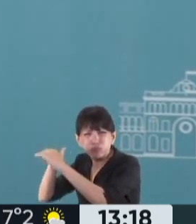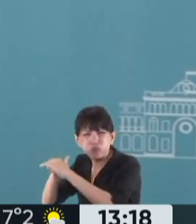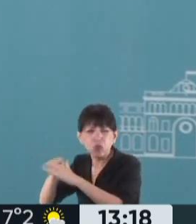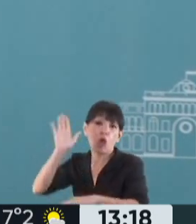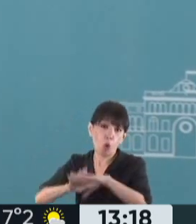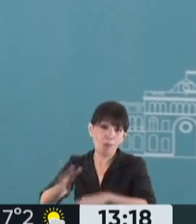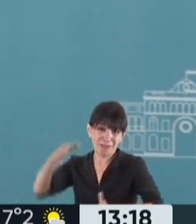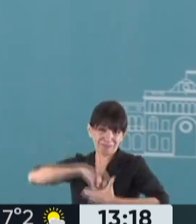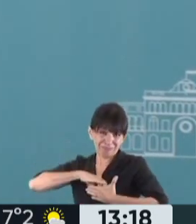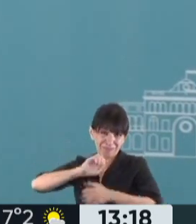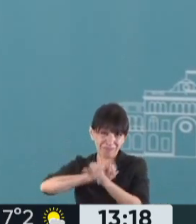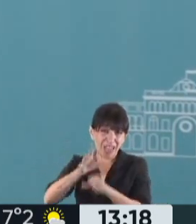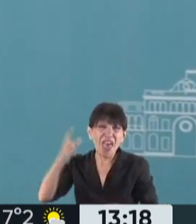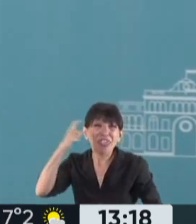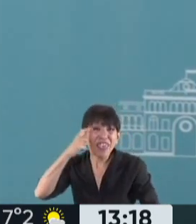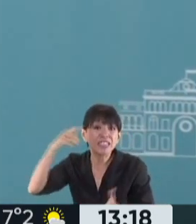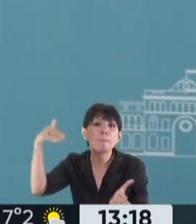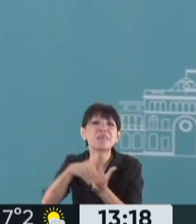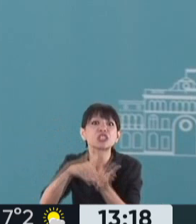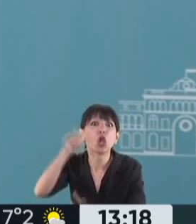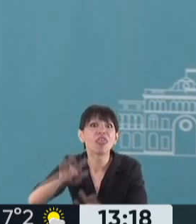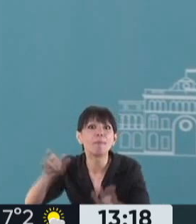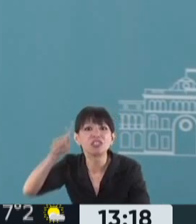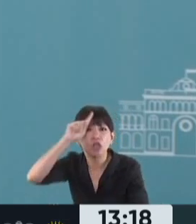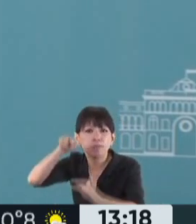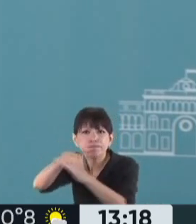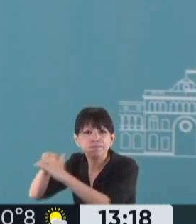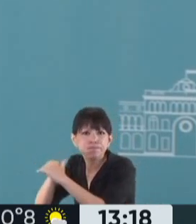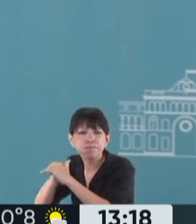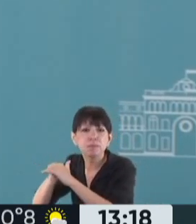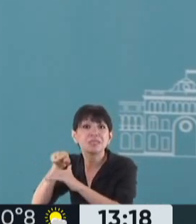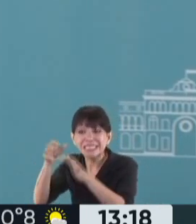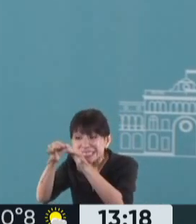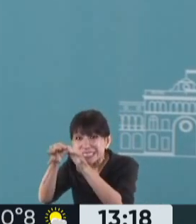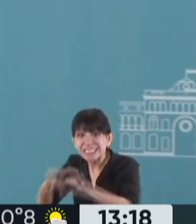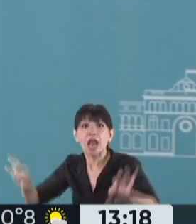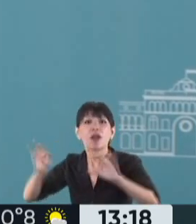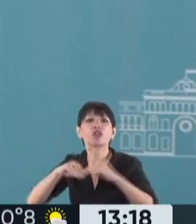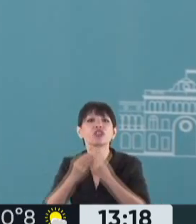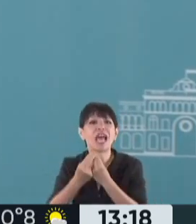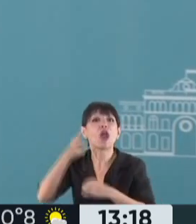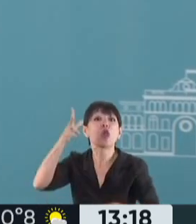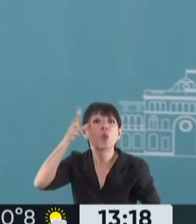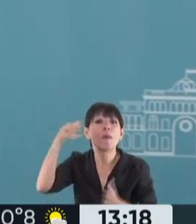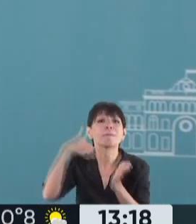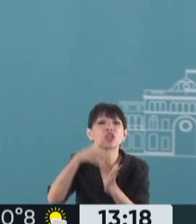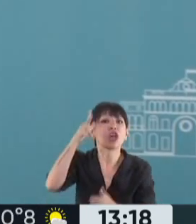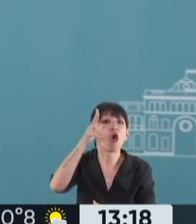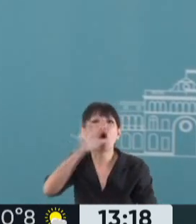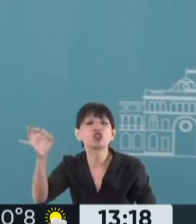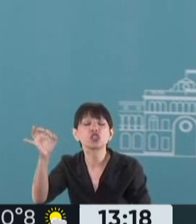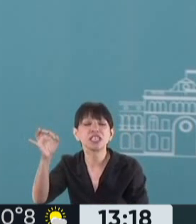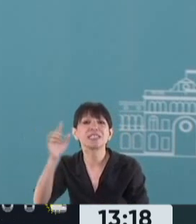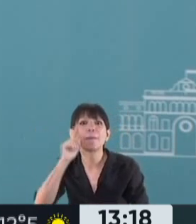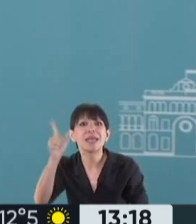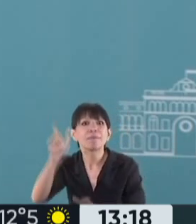virus, que fueron más de 10 millones de personas, y entonces quiere decir que se salvaron 9.800.000 personas atendidas por